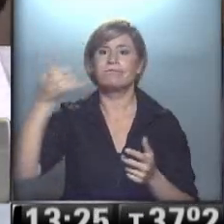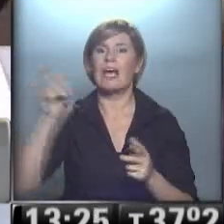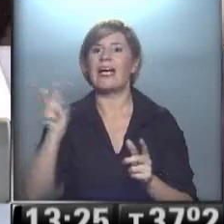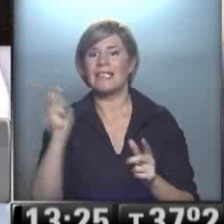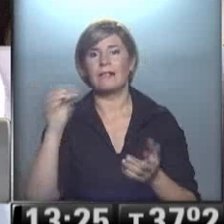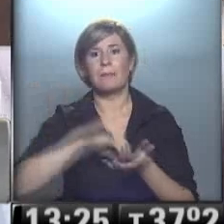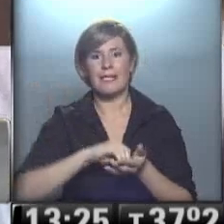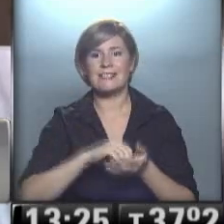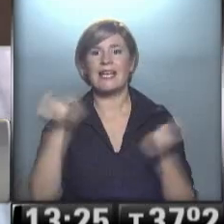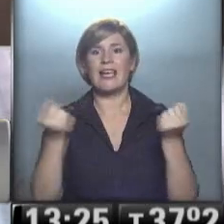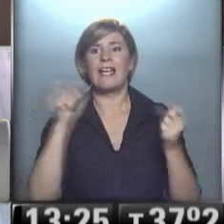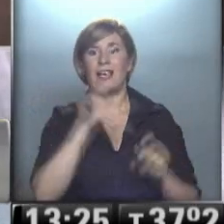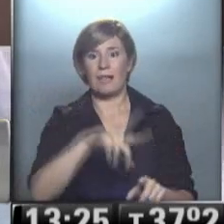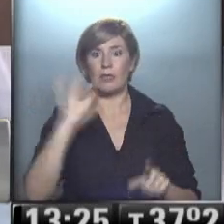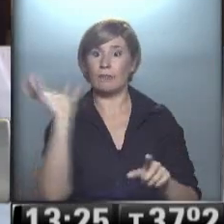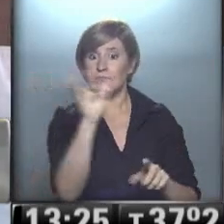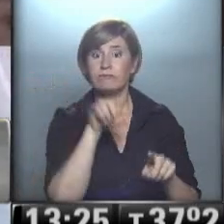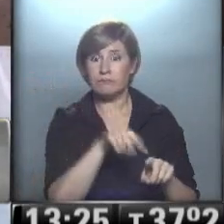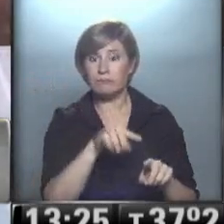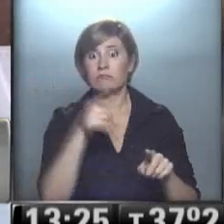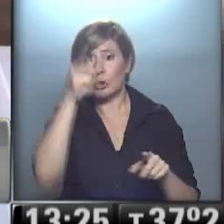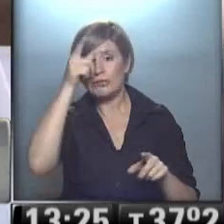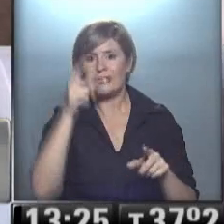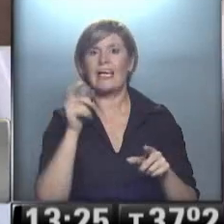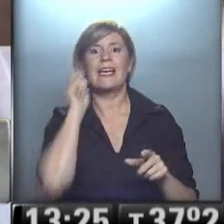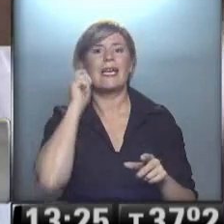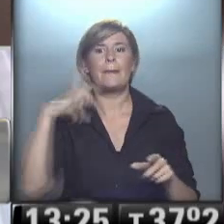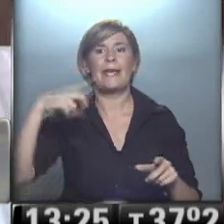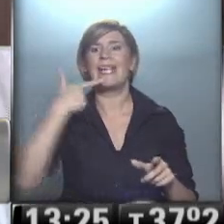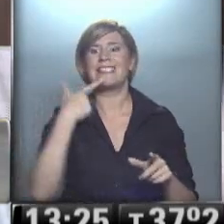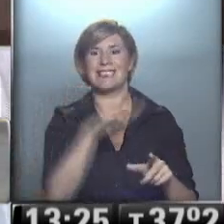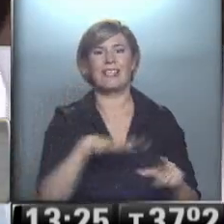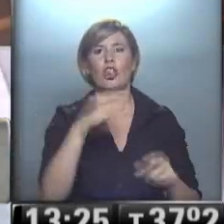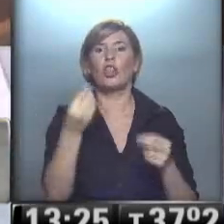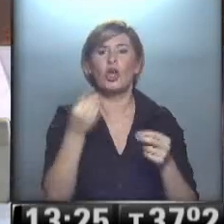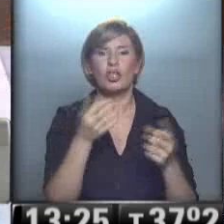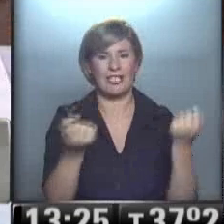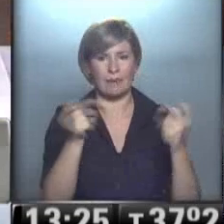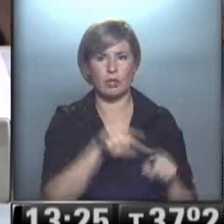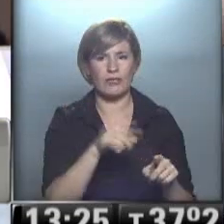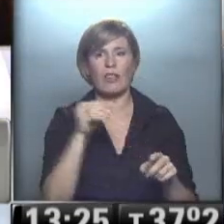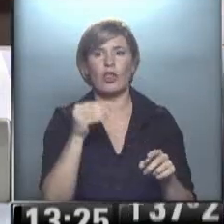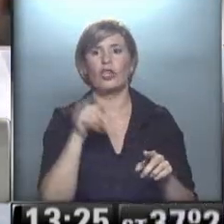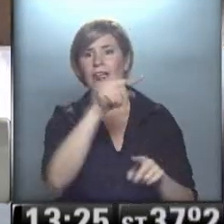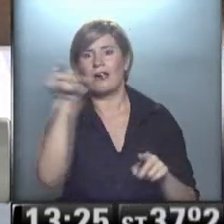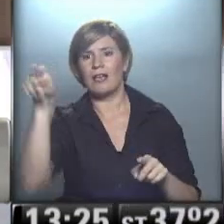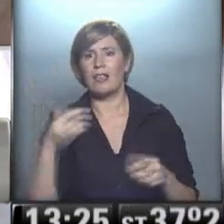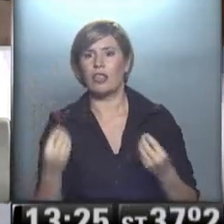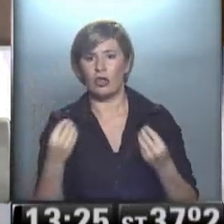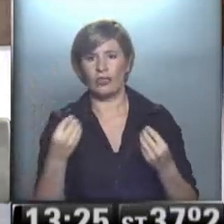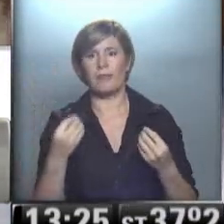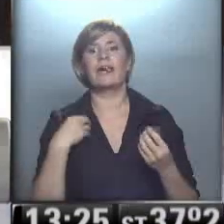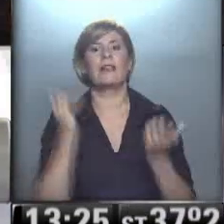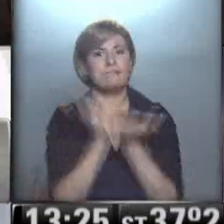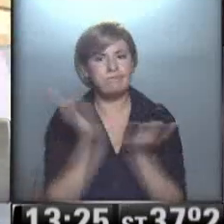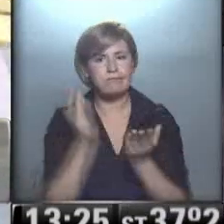para saber dónde estaba la policía en el momento de los saqueos. Esto es muy importante si se quiere averiguar si hubo